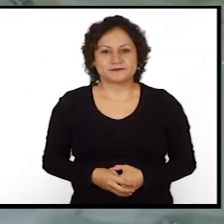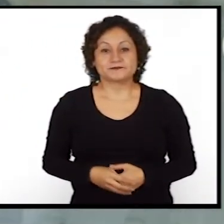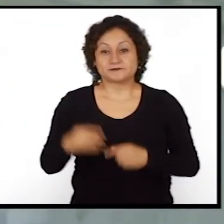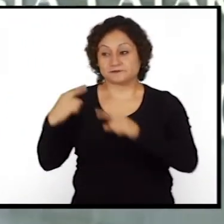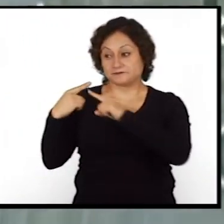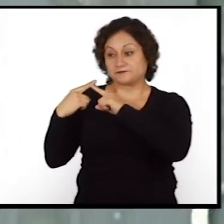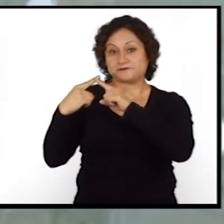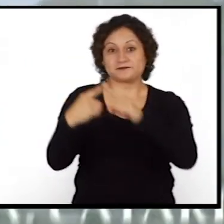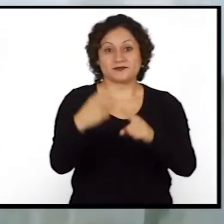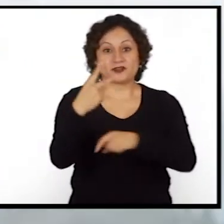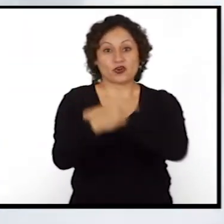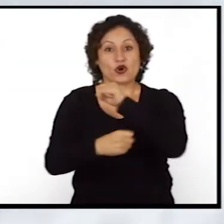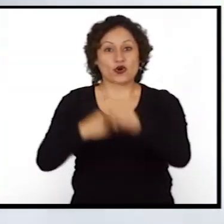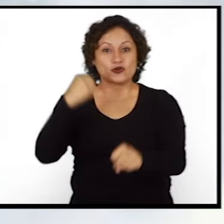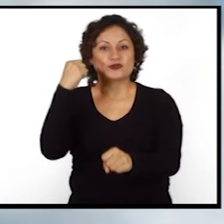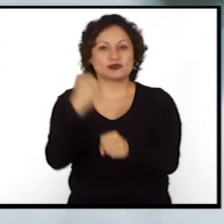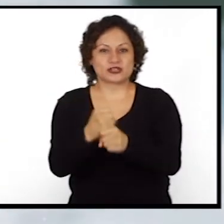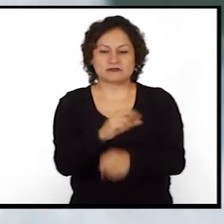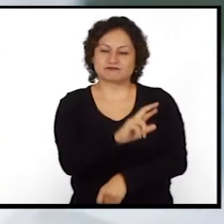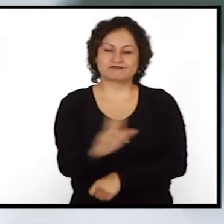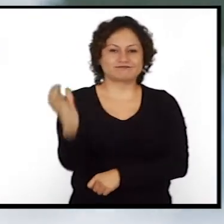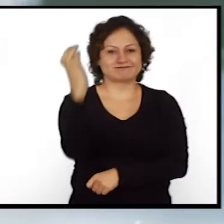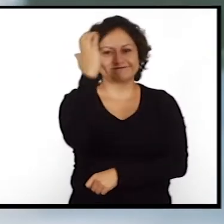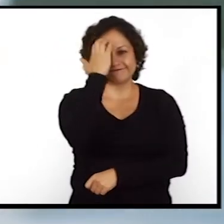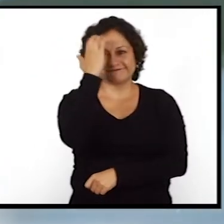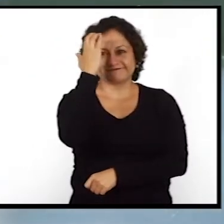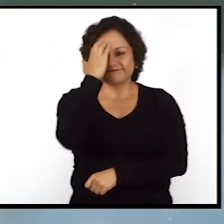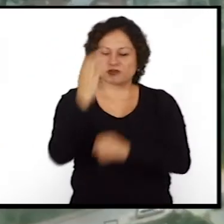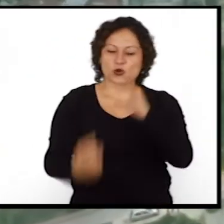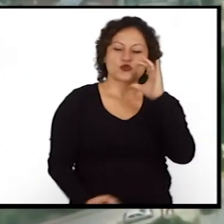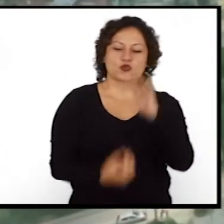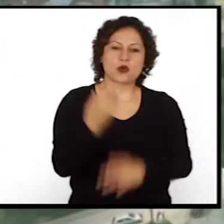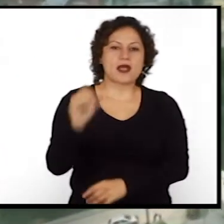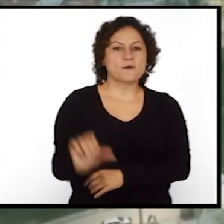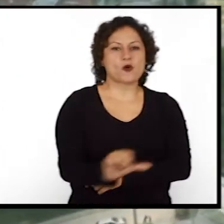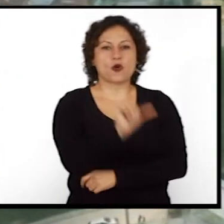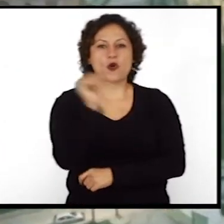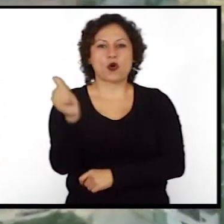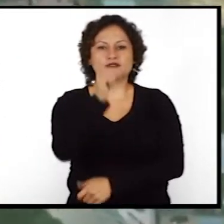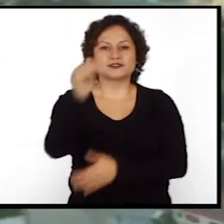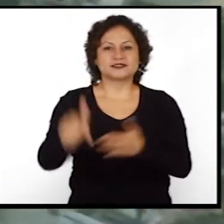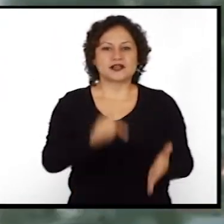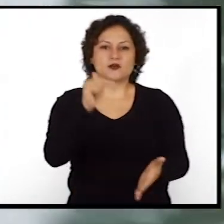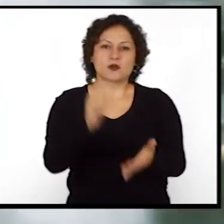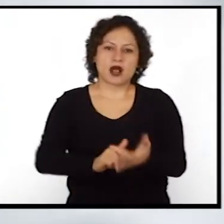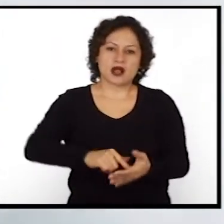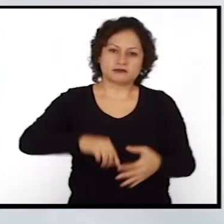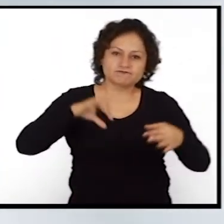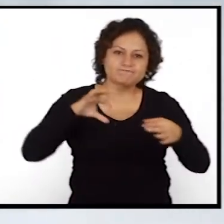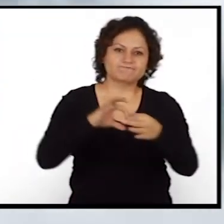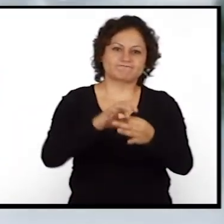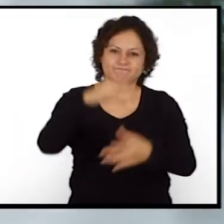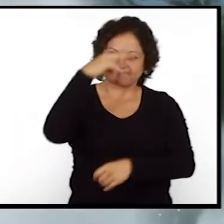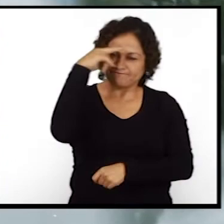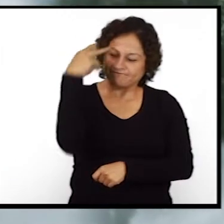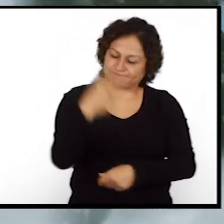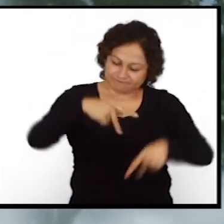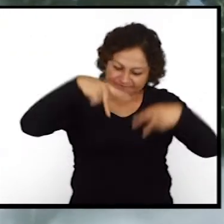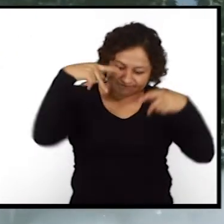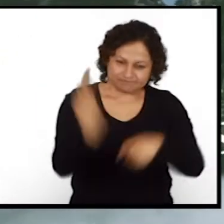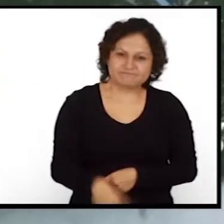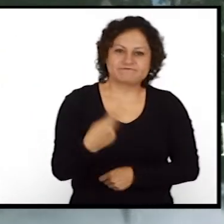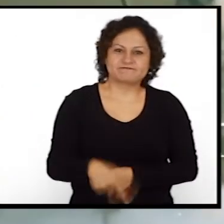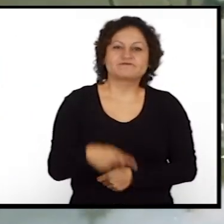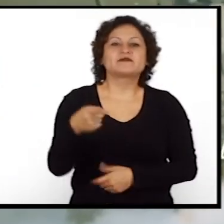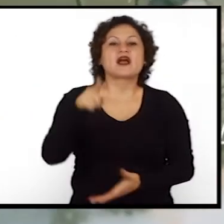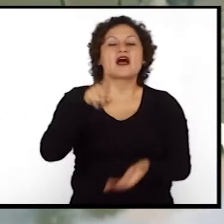Y que en estos dos años da legal reconocimiento a 11 nuevos lugares con identidad nacional. Que